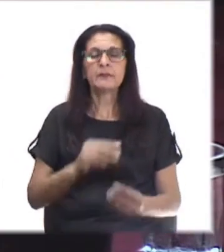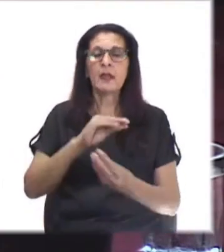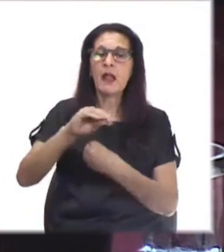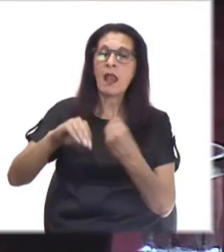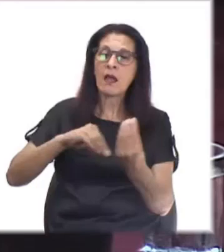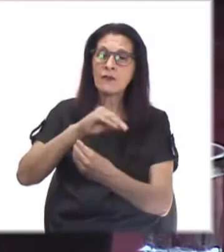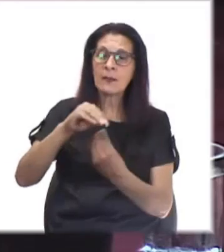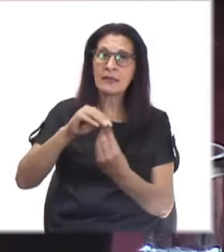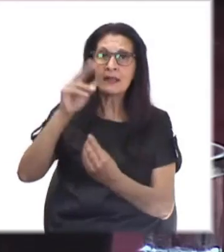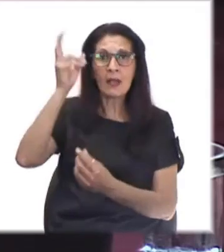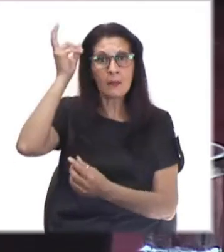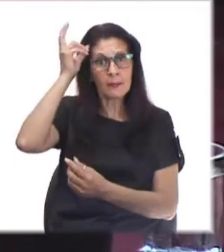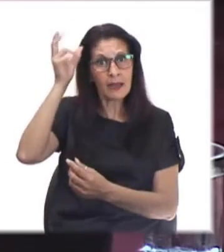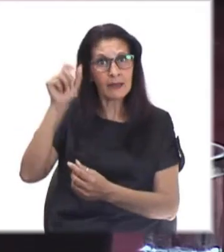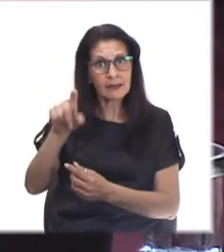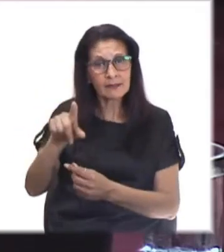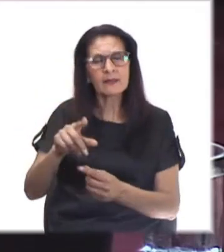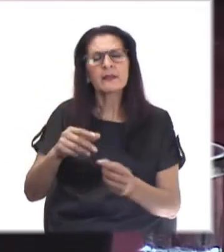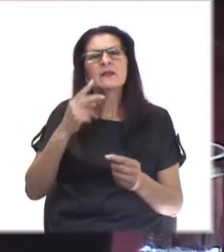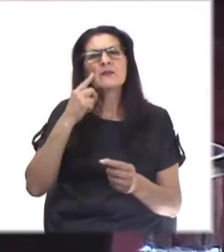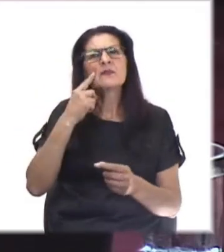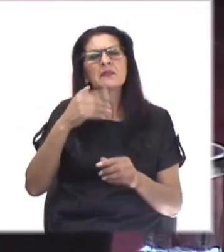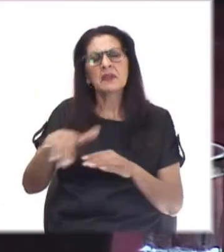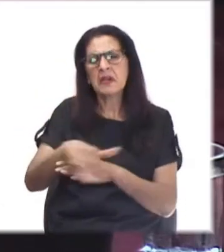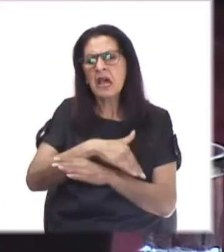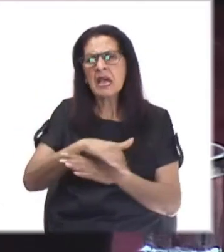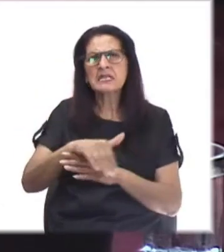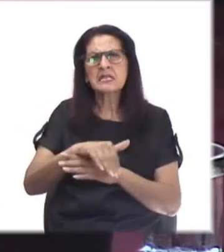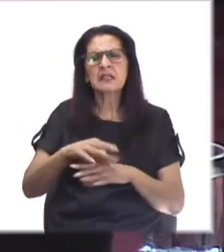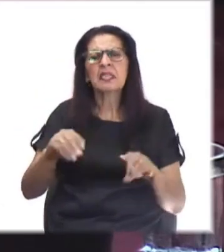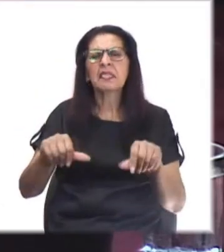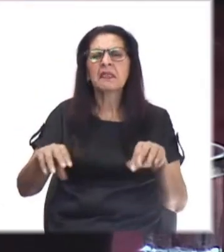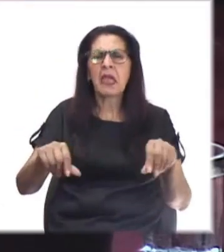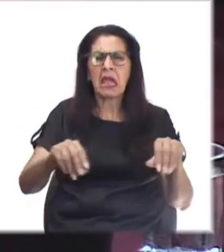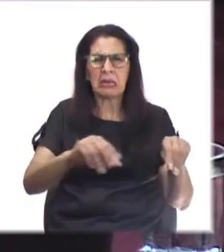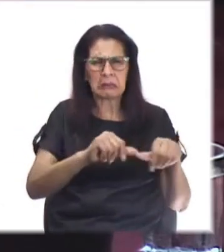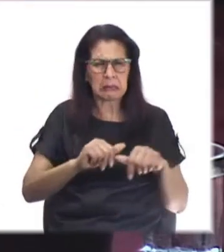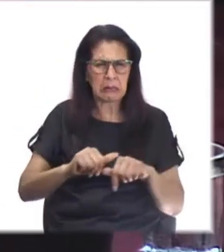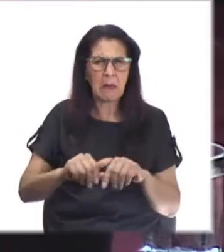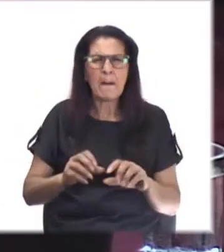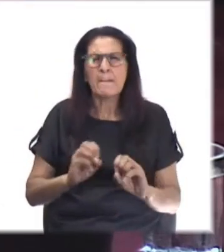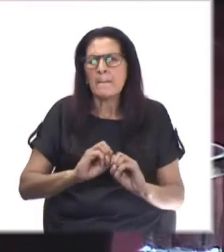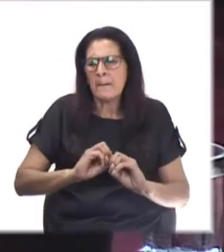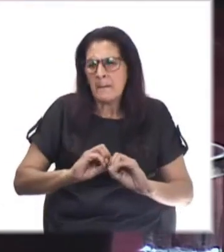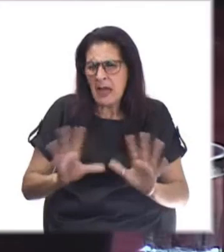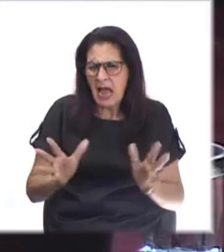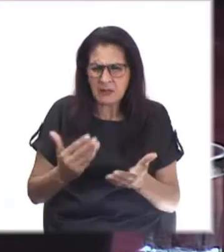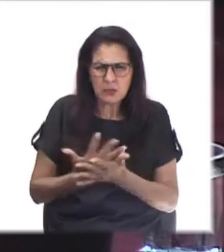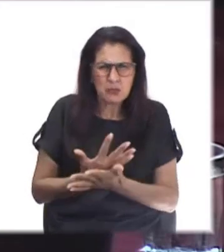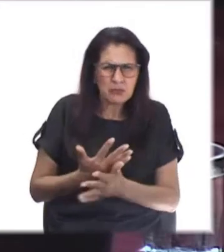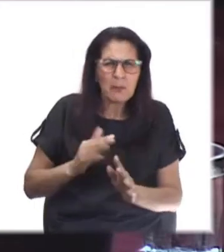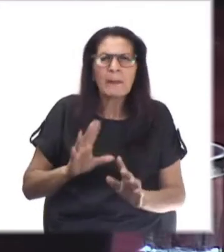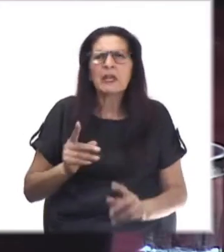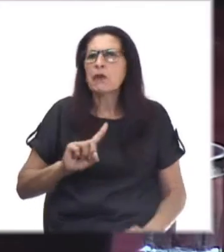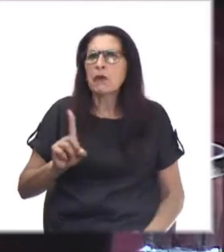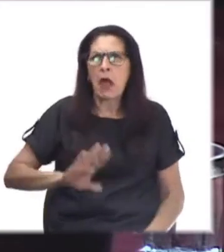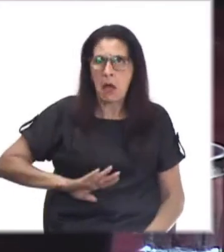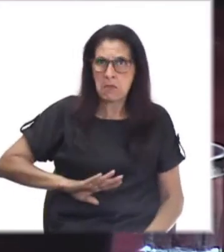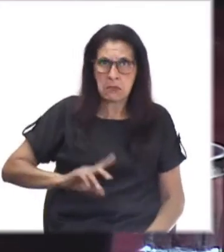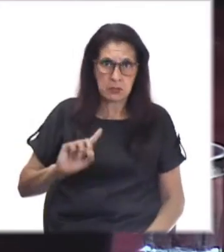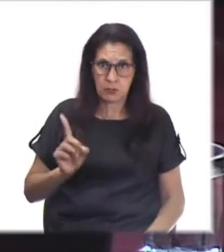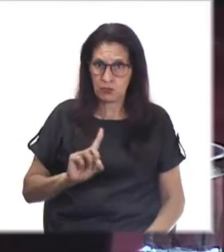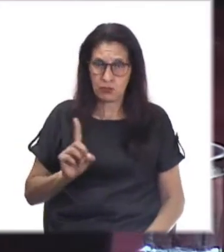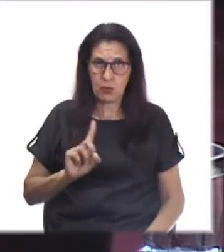Vázquez vivía en una calle de tierra, en el barrio de La Teja. Pasaban mal, pero no hambre. Compraban